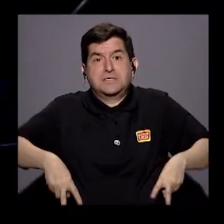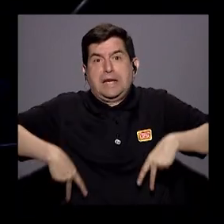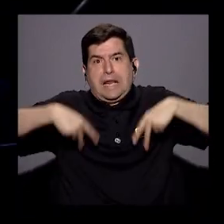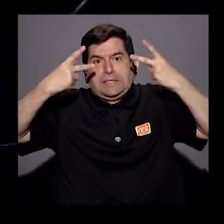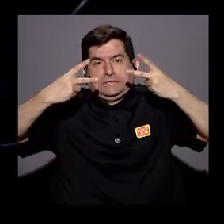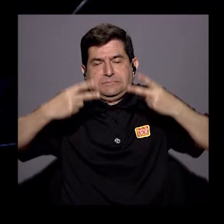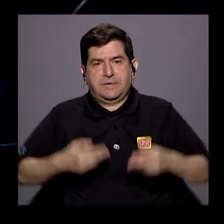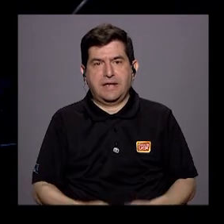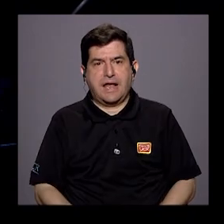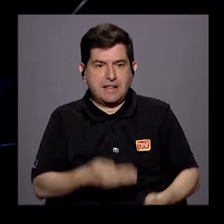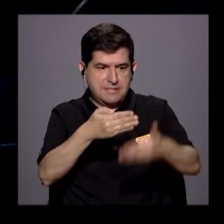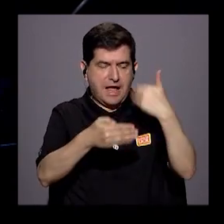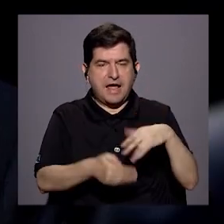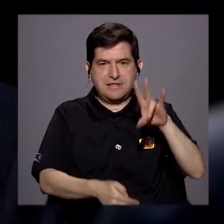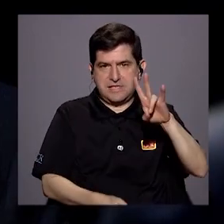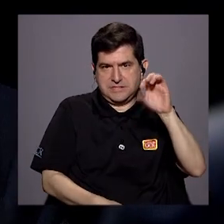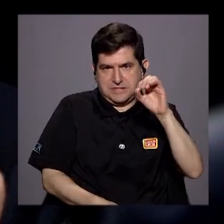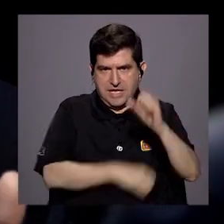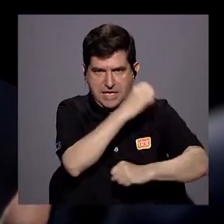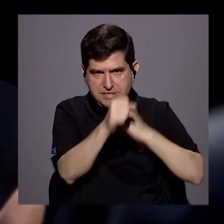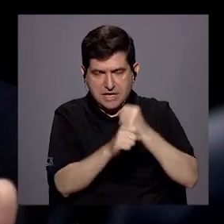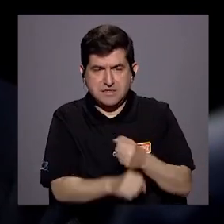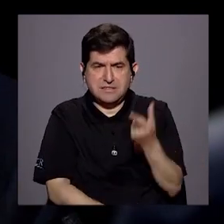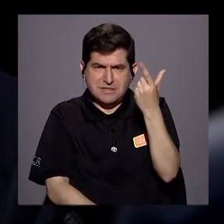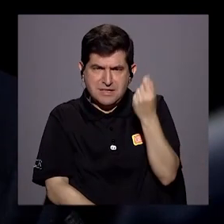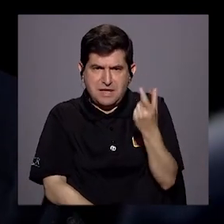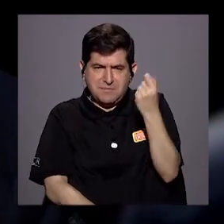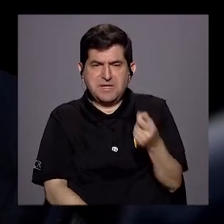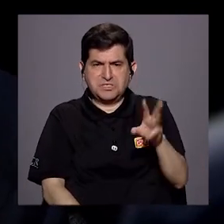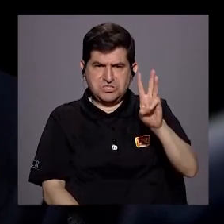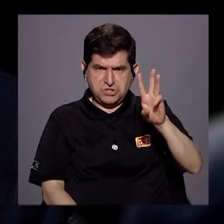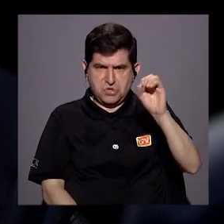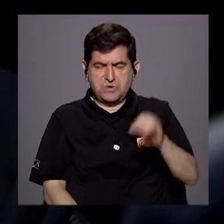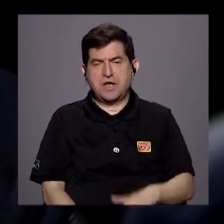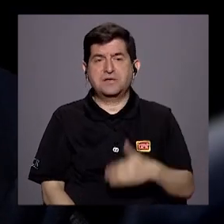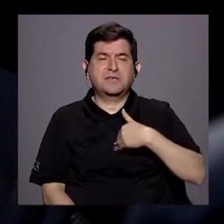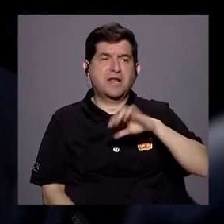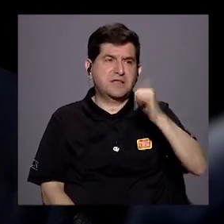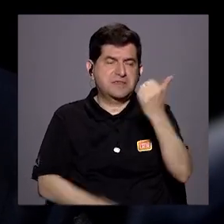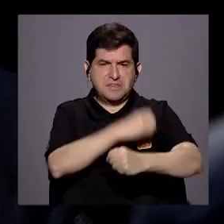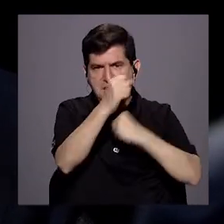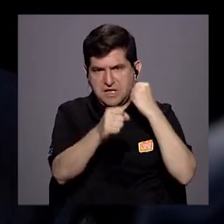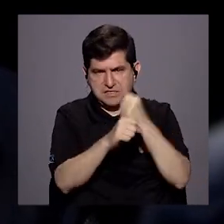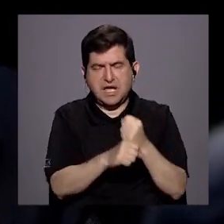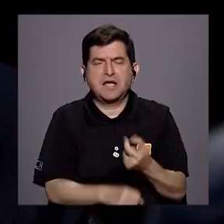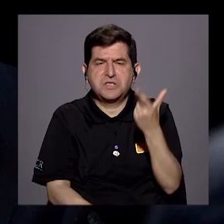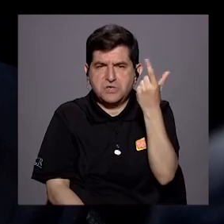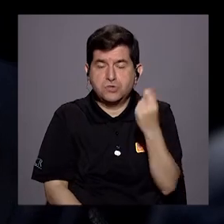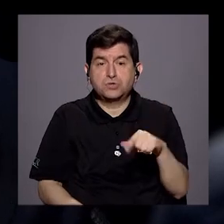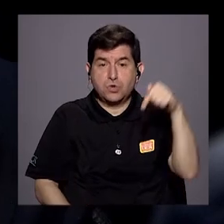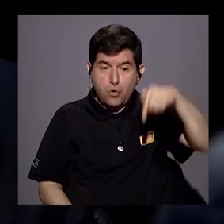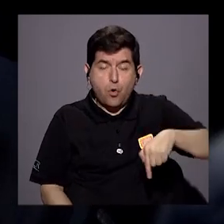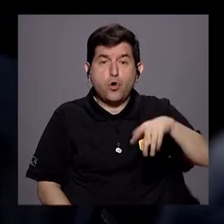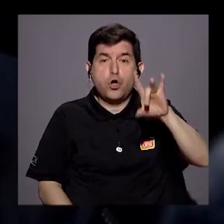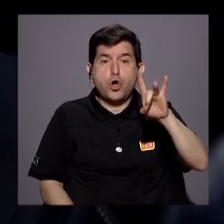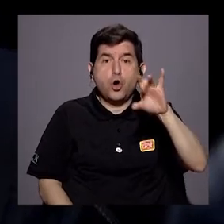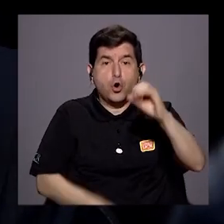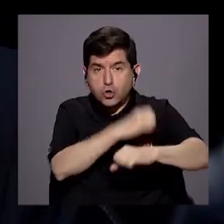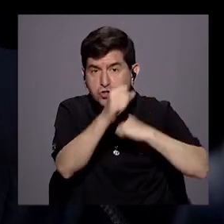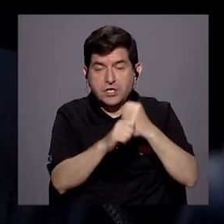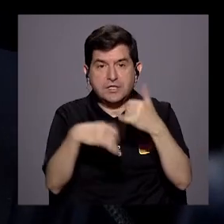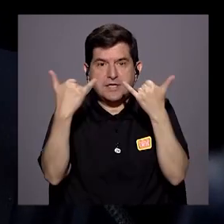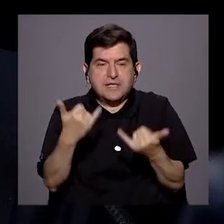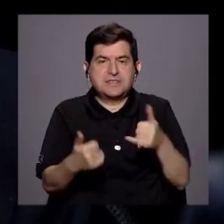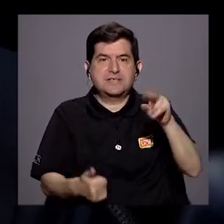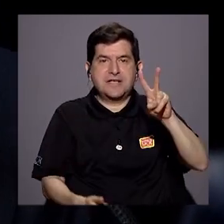vida en teherán a 70 años pensionarse a los 60 eran tener 10 años en promedio de pensión hoy es 80 ya está el